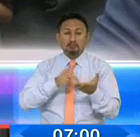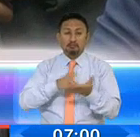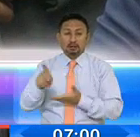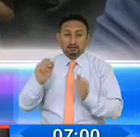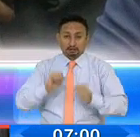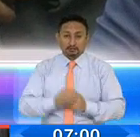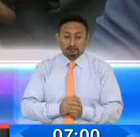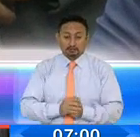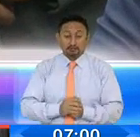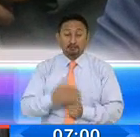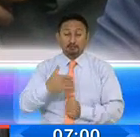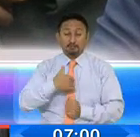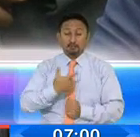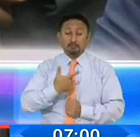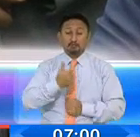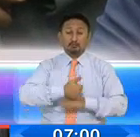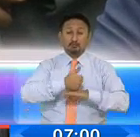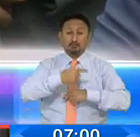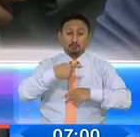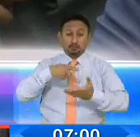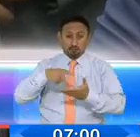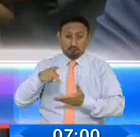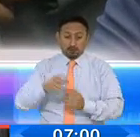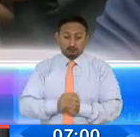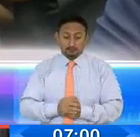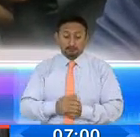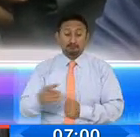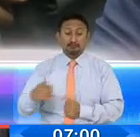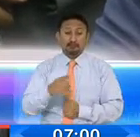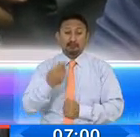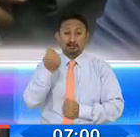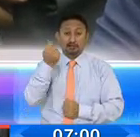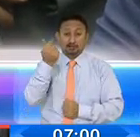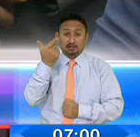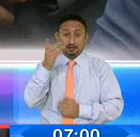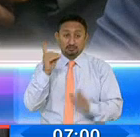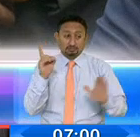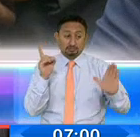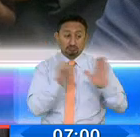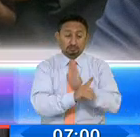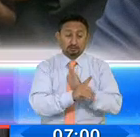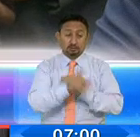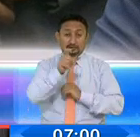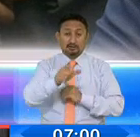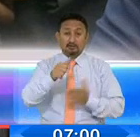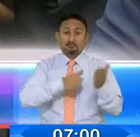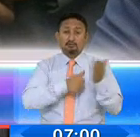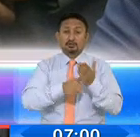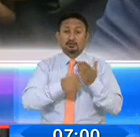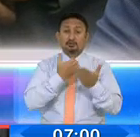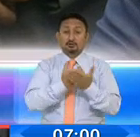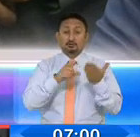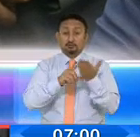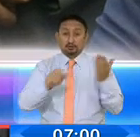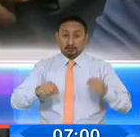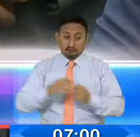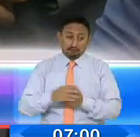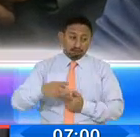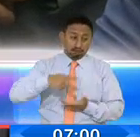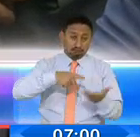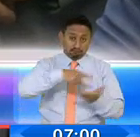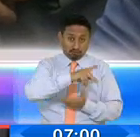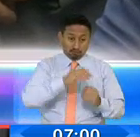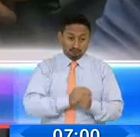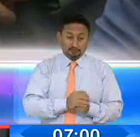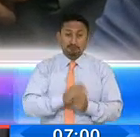los aportes patronales, considerando que tan pronto se transfieran recursos por parte del Ministerio de Economía y Finanzas, el IES